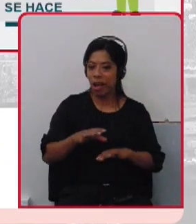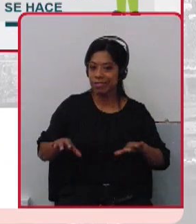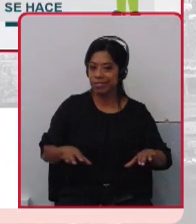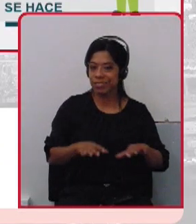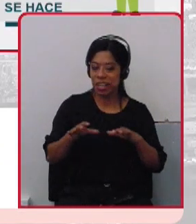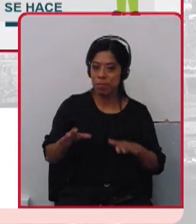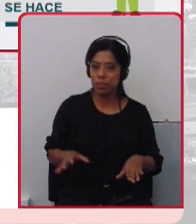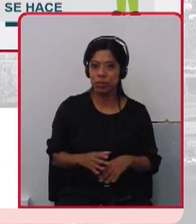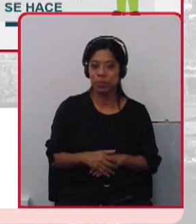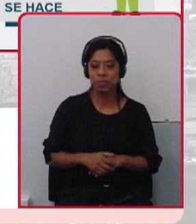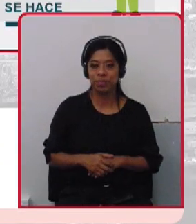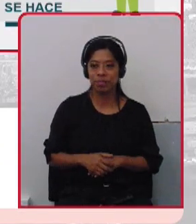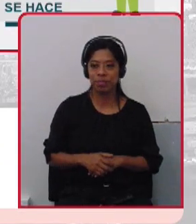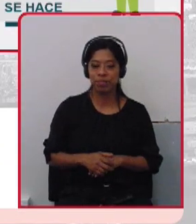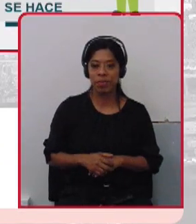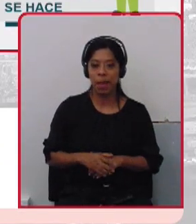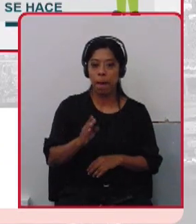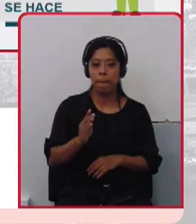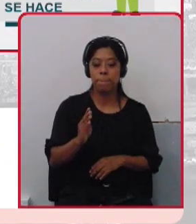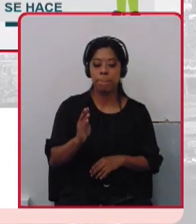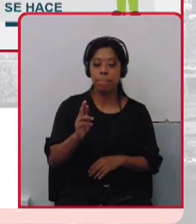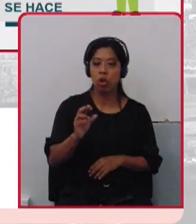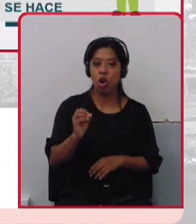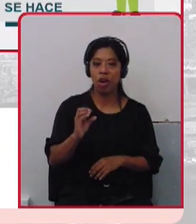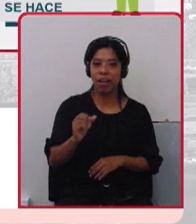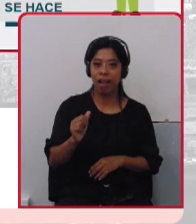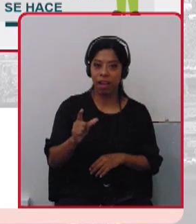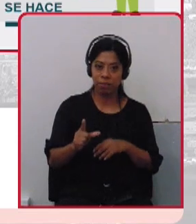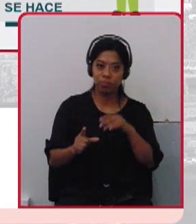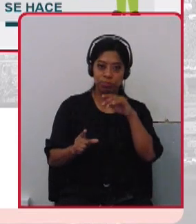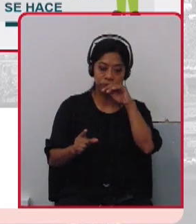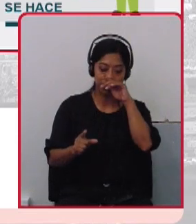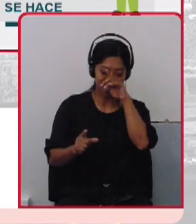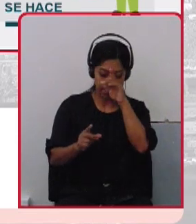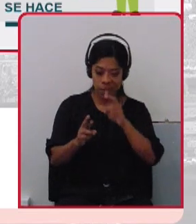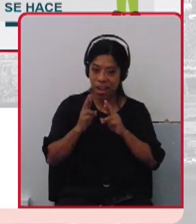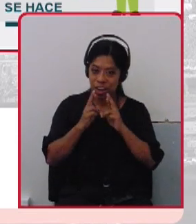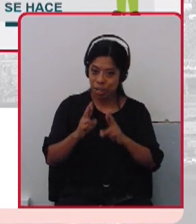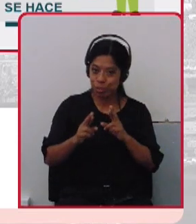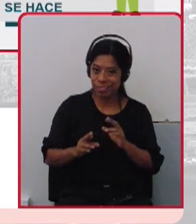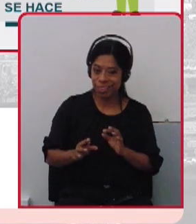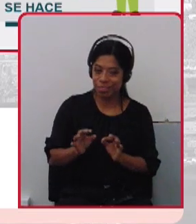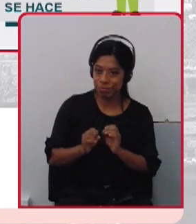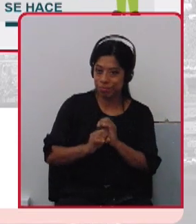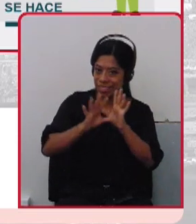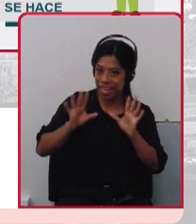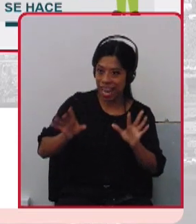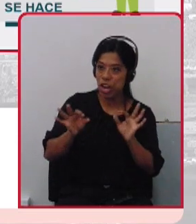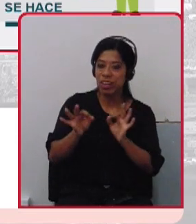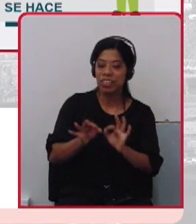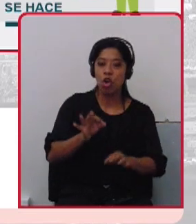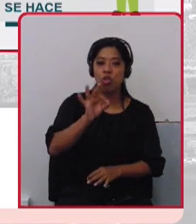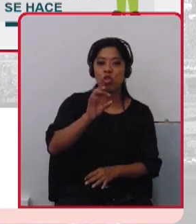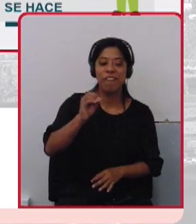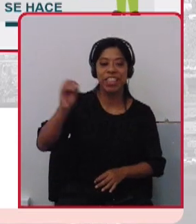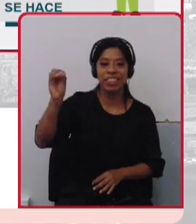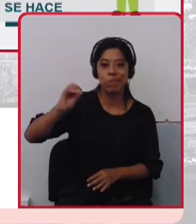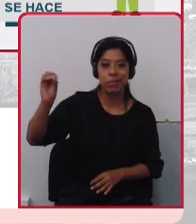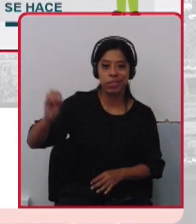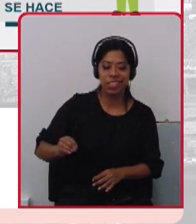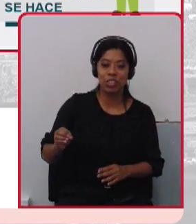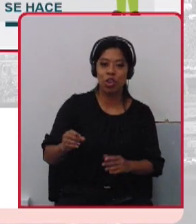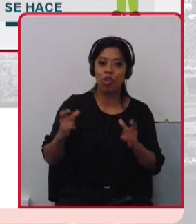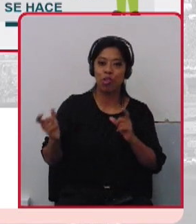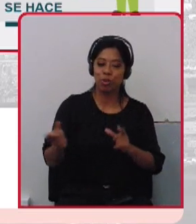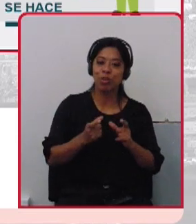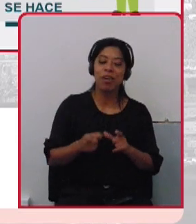ahí en Brocal. Y finalmente, resultados claves, ¿no? Que hemos validado un 90% de estos controles.